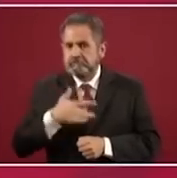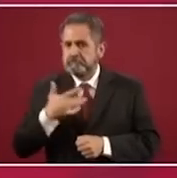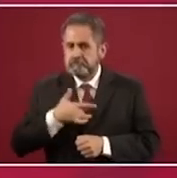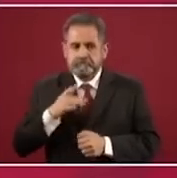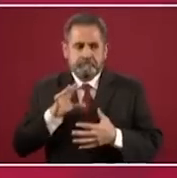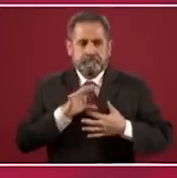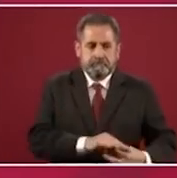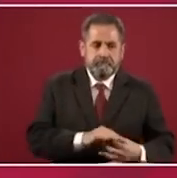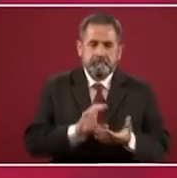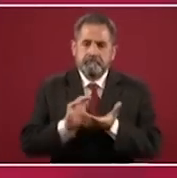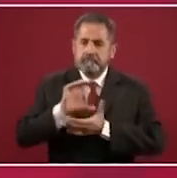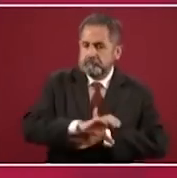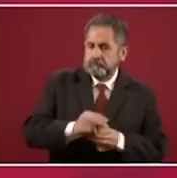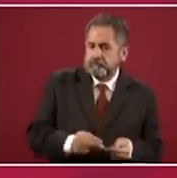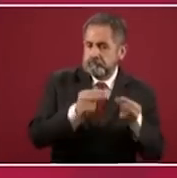europea